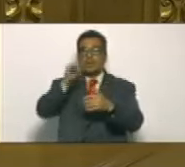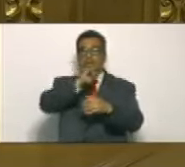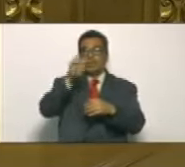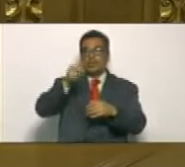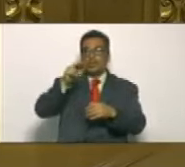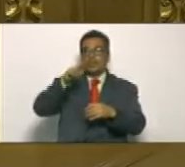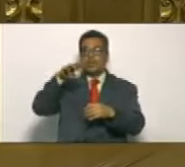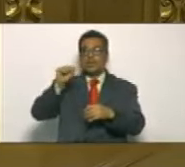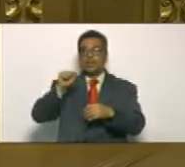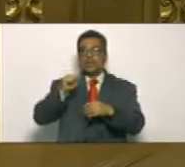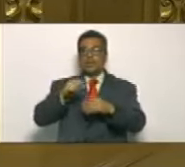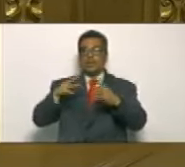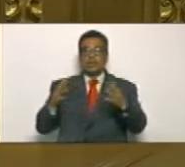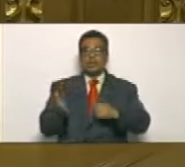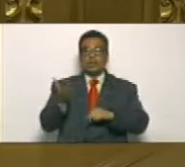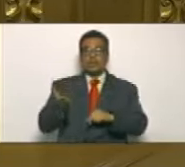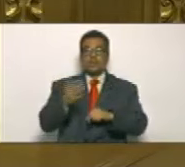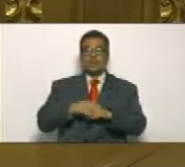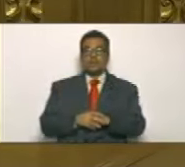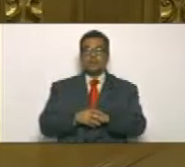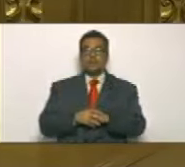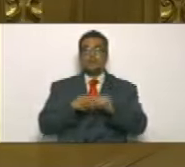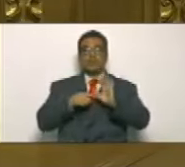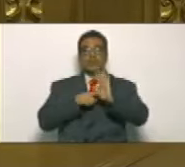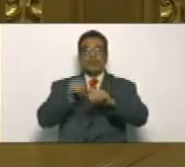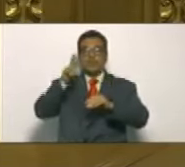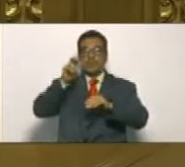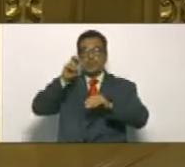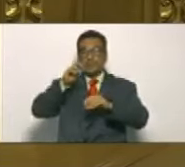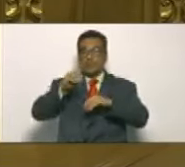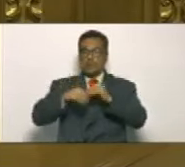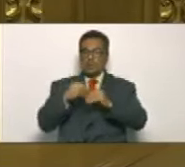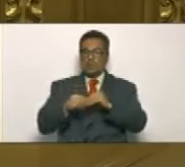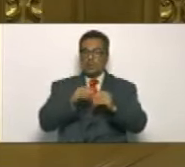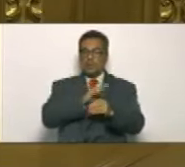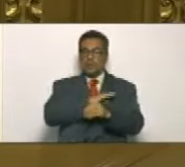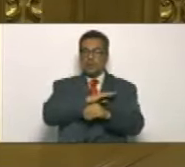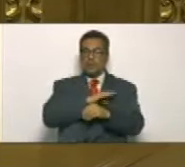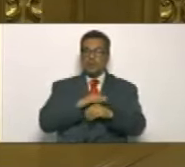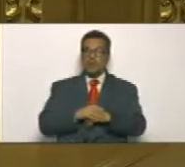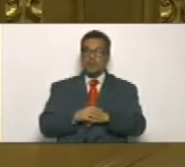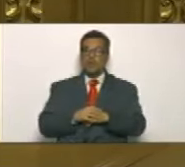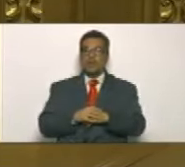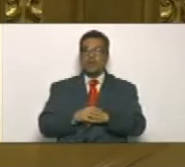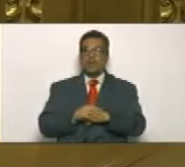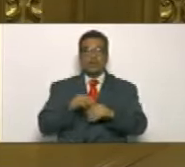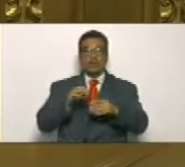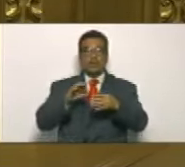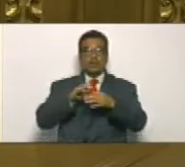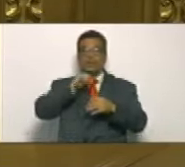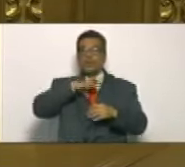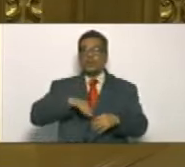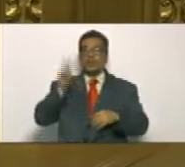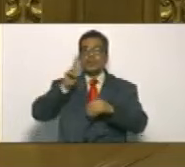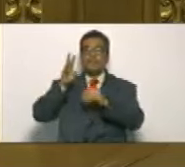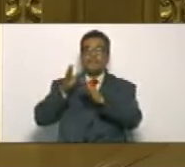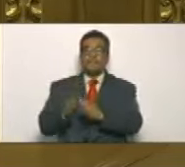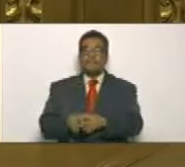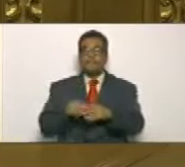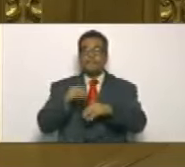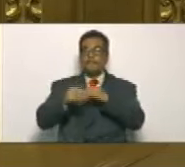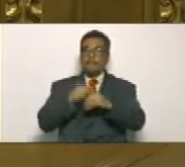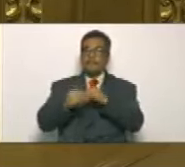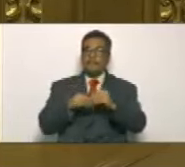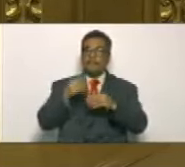Zamora, como eje fundamental para encarar el nuevo modelo autóctono y enraizado en la historia venezolana que